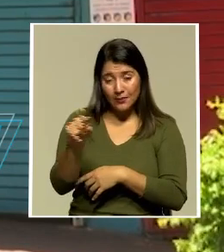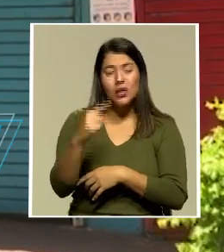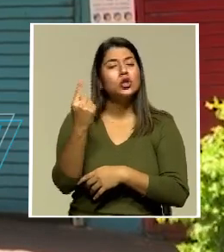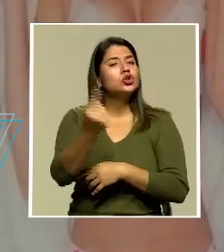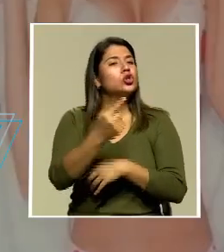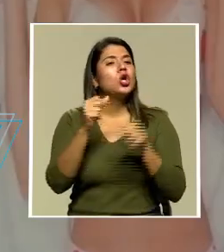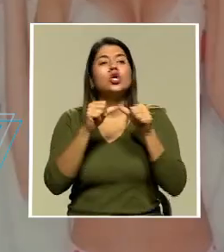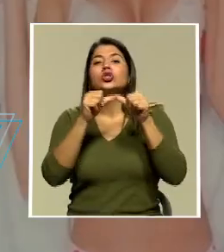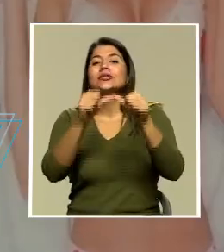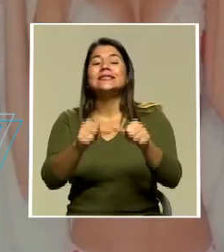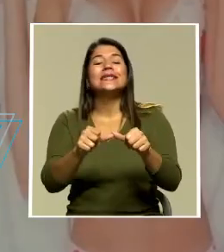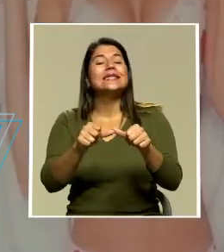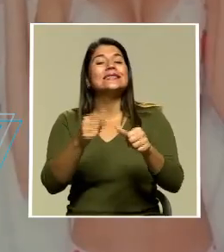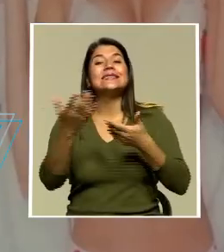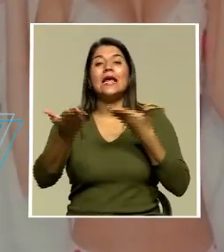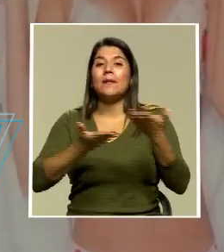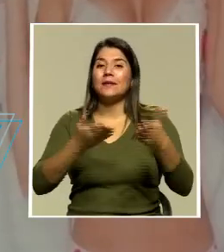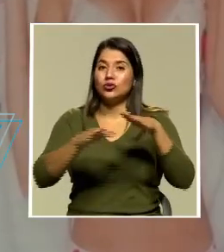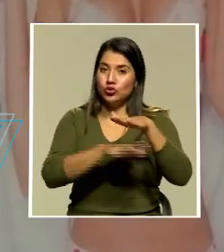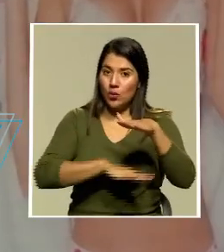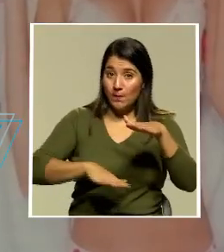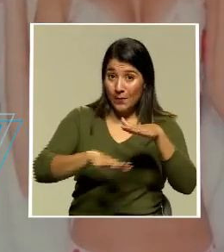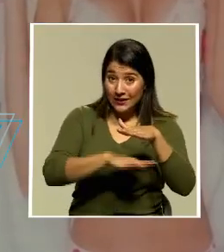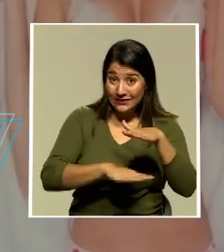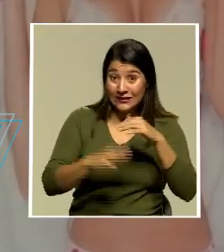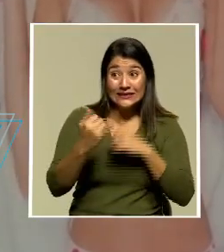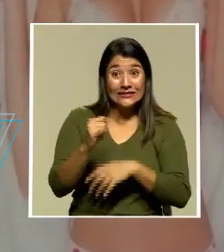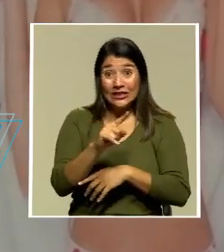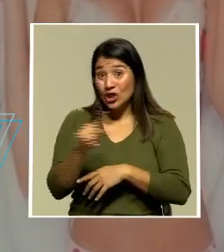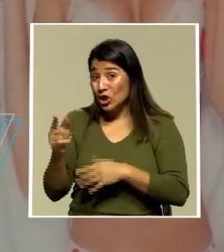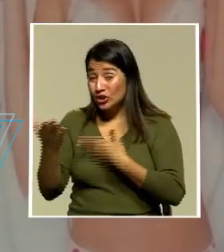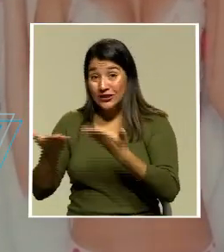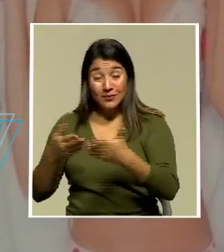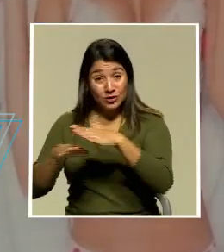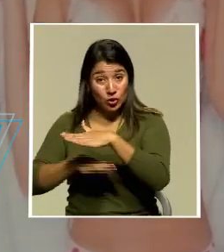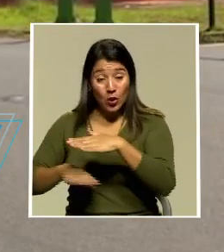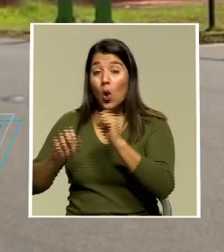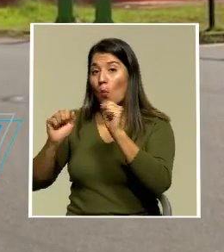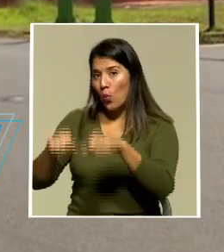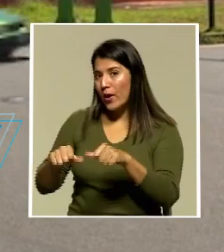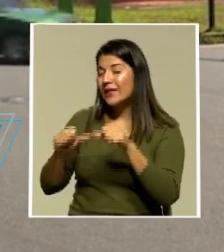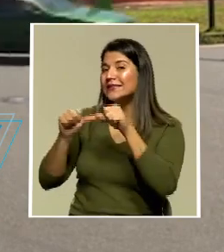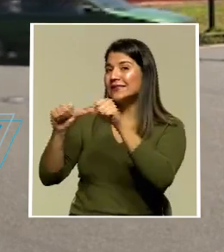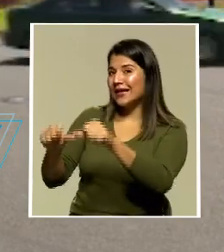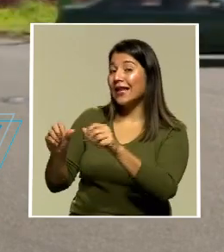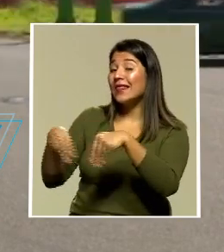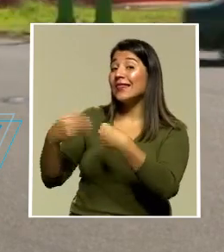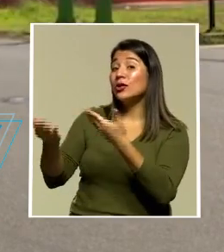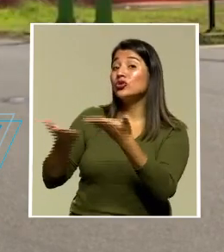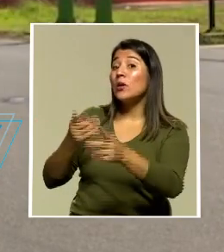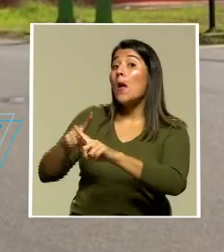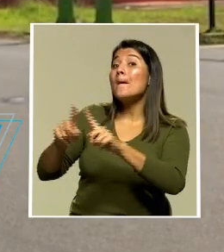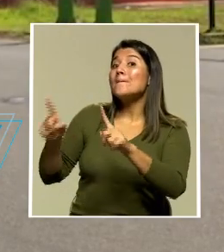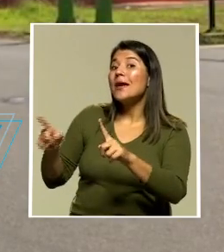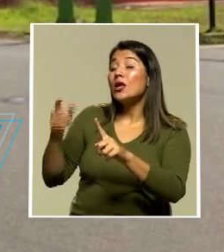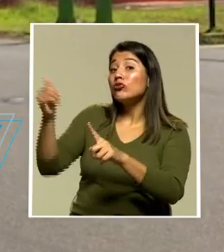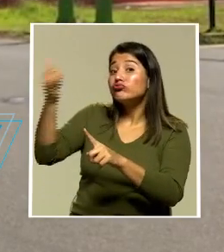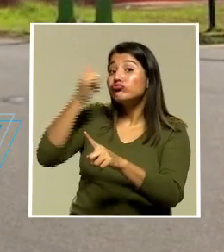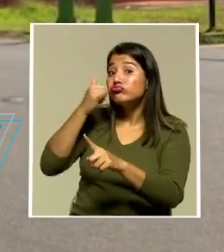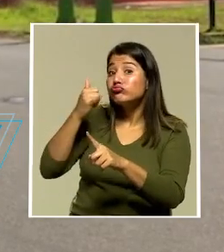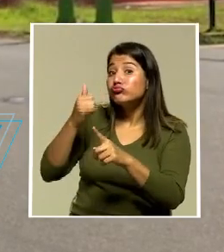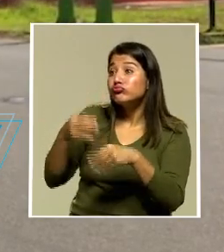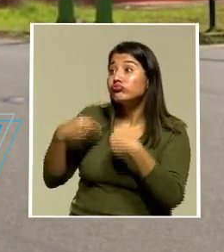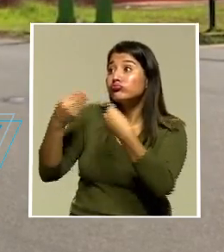y aquellos que no lo sean solo podrán operar en modalidad de autoservicio o vía express. En cuanto a la restricción, recuerde que los sábados